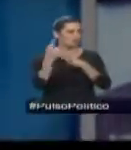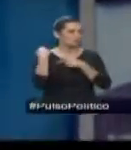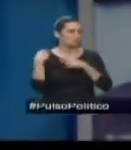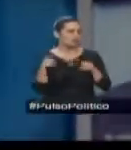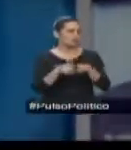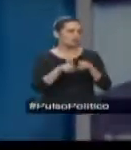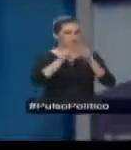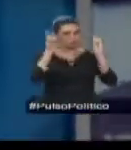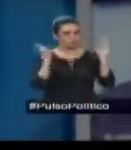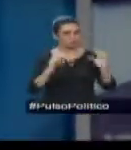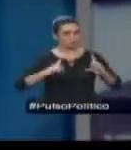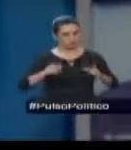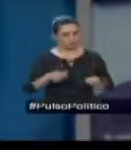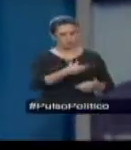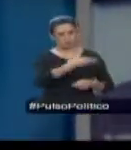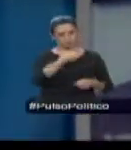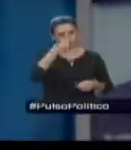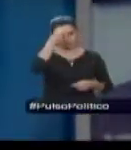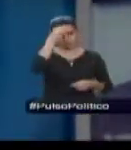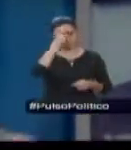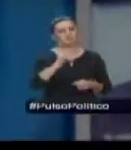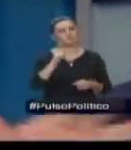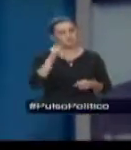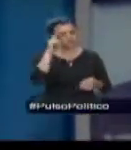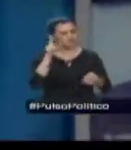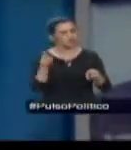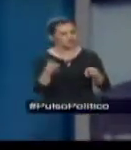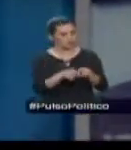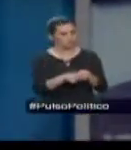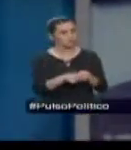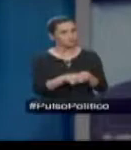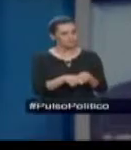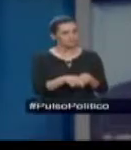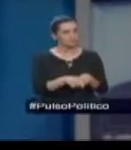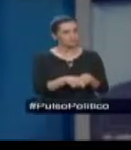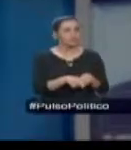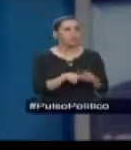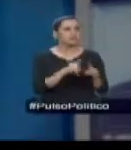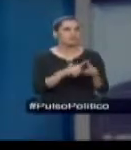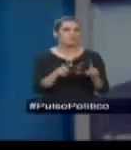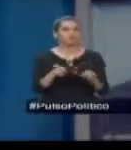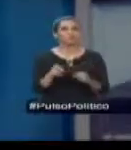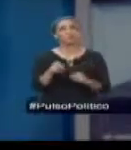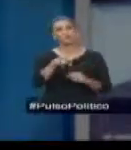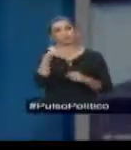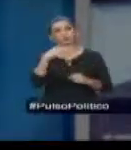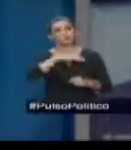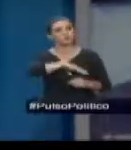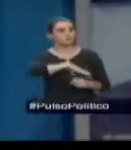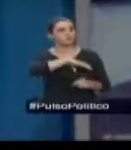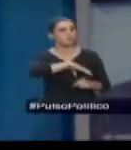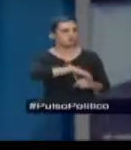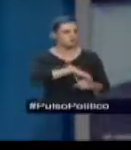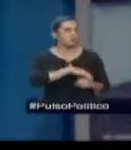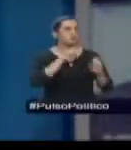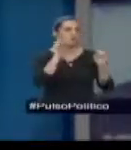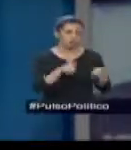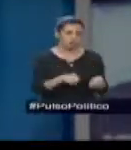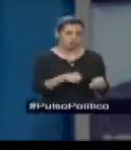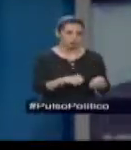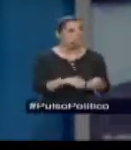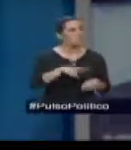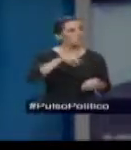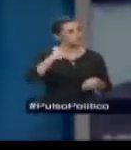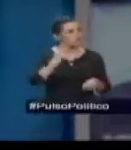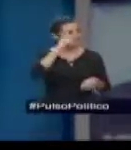salud de la educación estoy totalmente consciente de eso pero de allí a creer de que solamente el